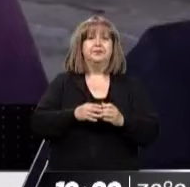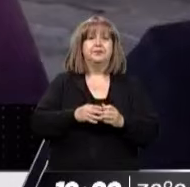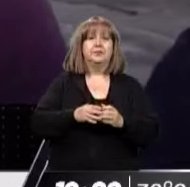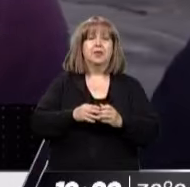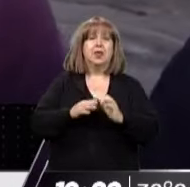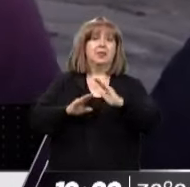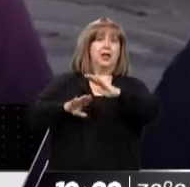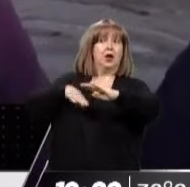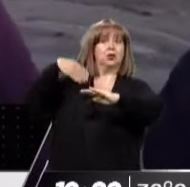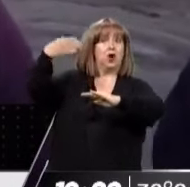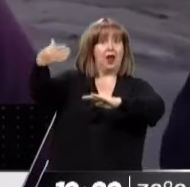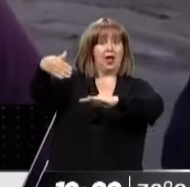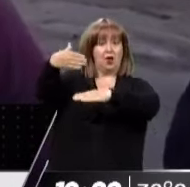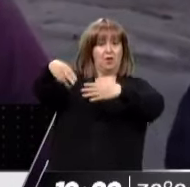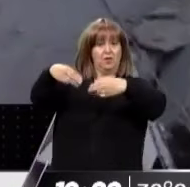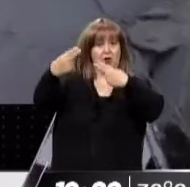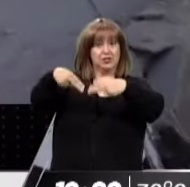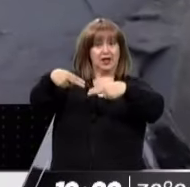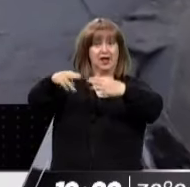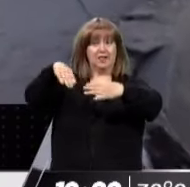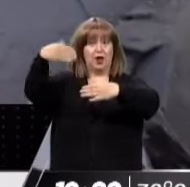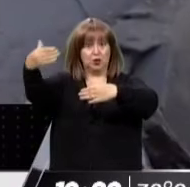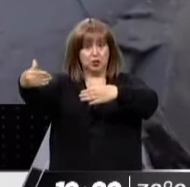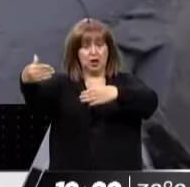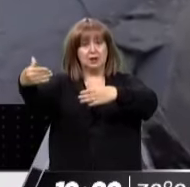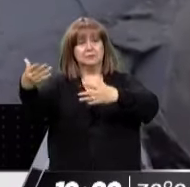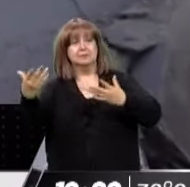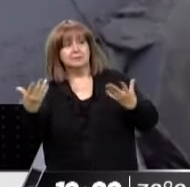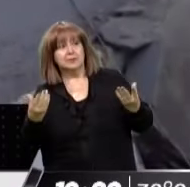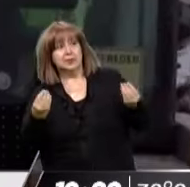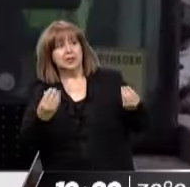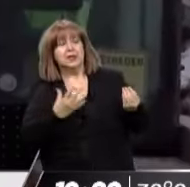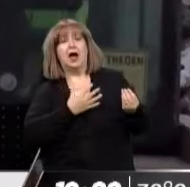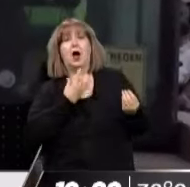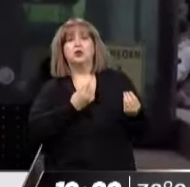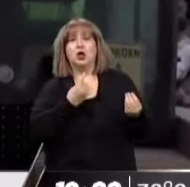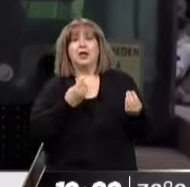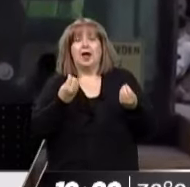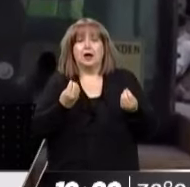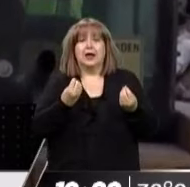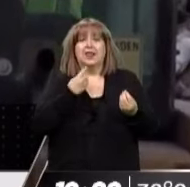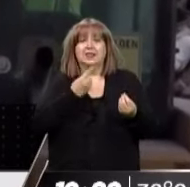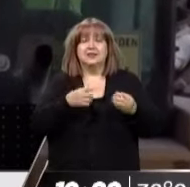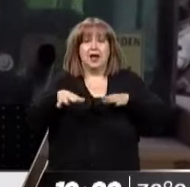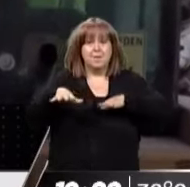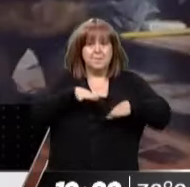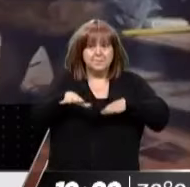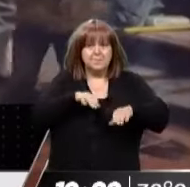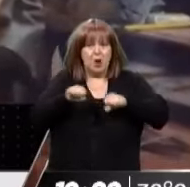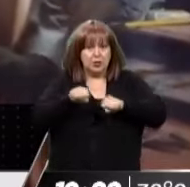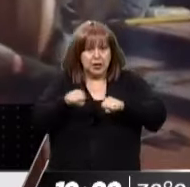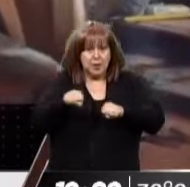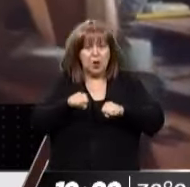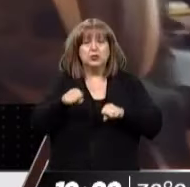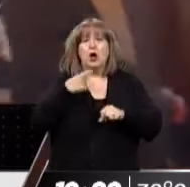Al otro lado de la frontera, el descontento crece ante la reacción de las autoridades al terremoto que, según admitió el miércoles